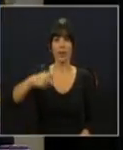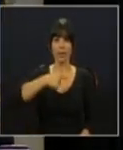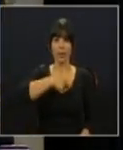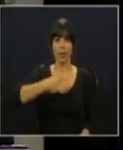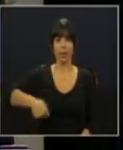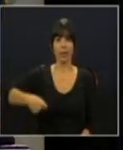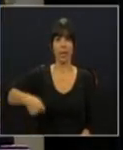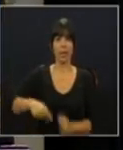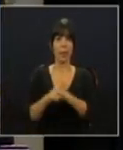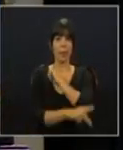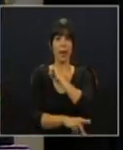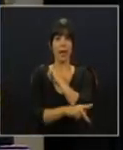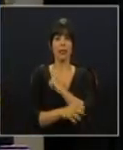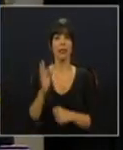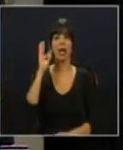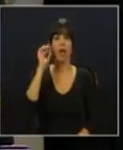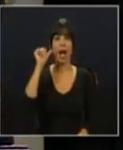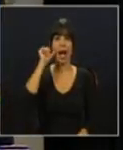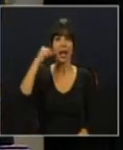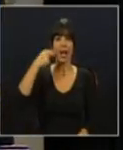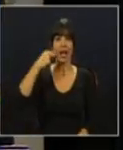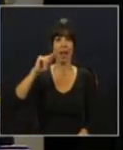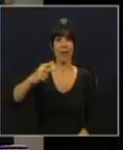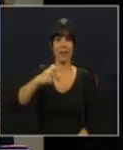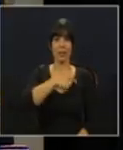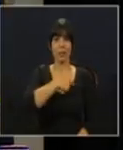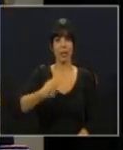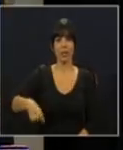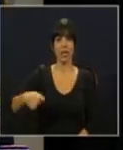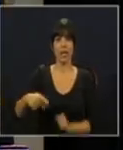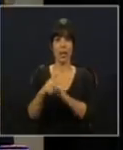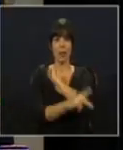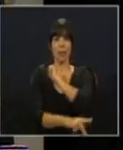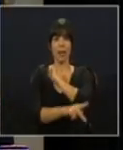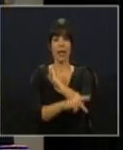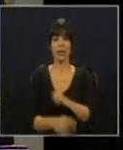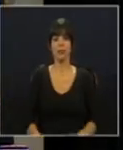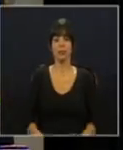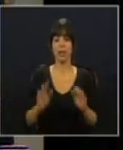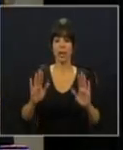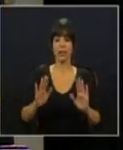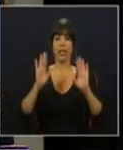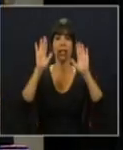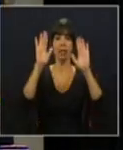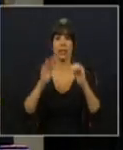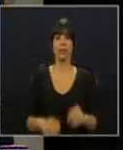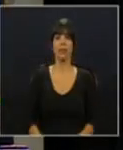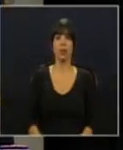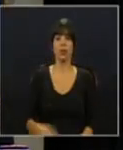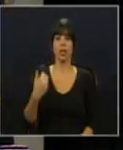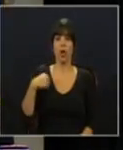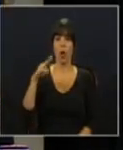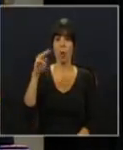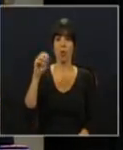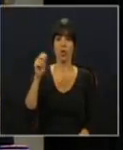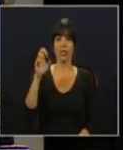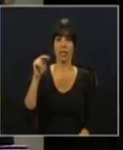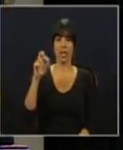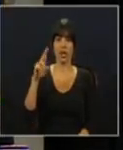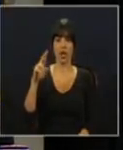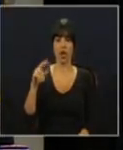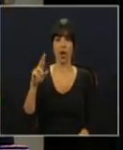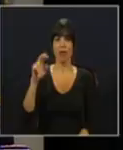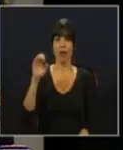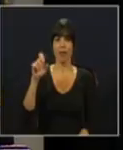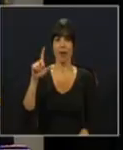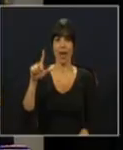de la República, señora Ana Elena Chacón, vicepresidenta de la República, excelentísimo y reverendísimo Monseñor José Rafael Quirós